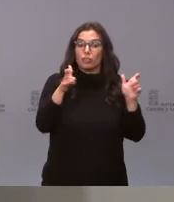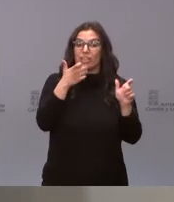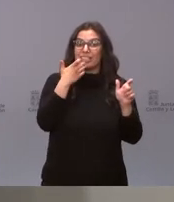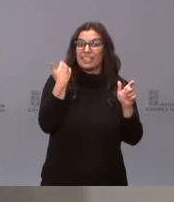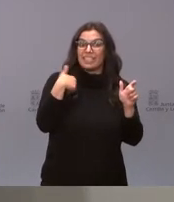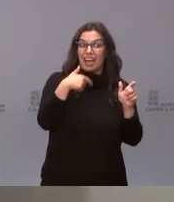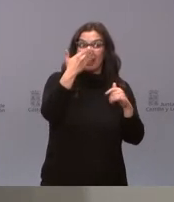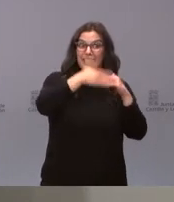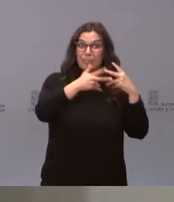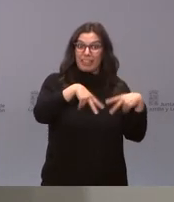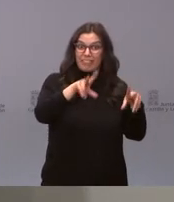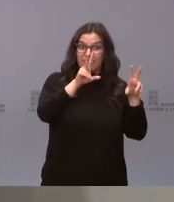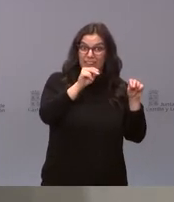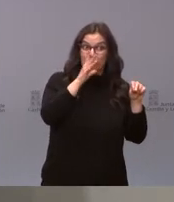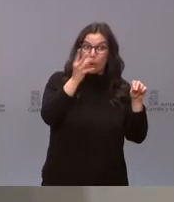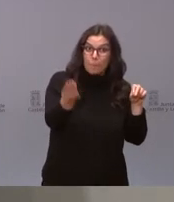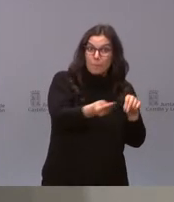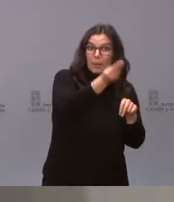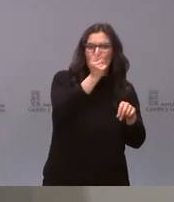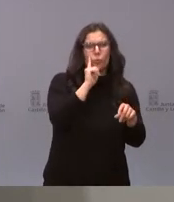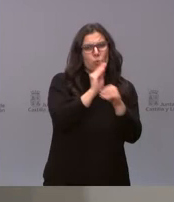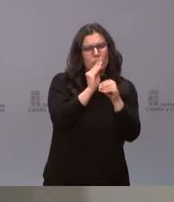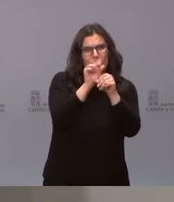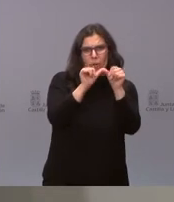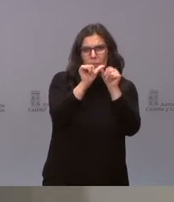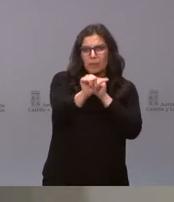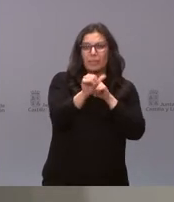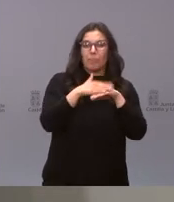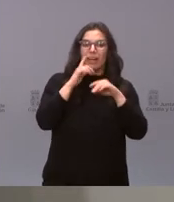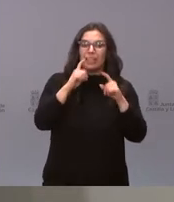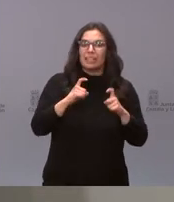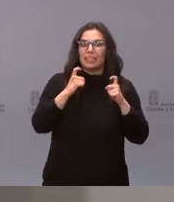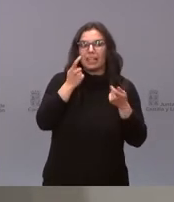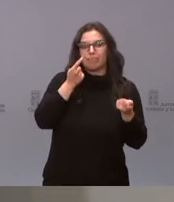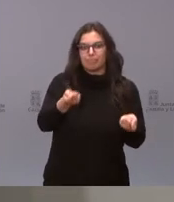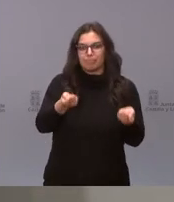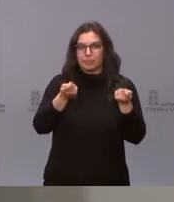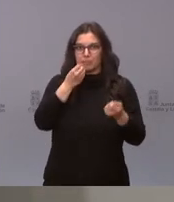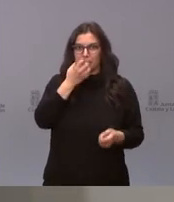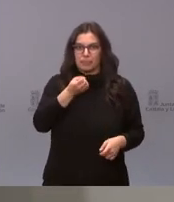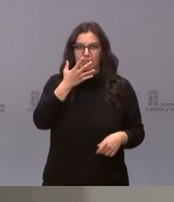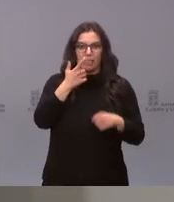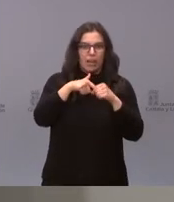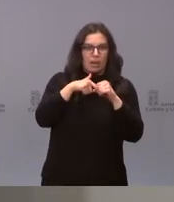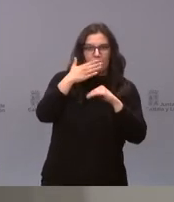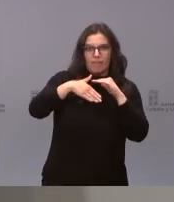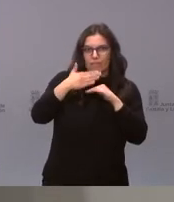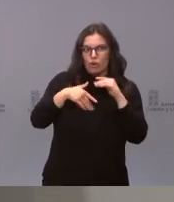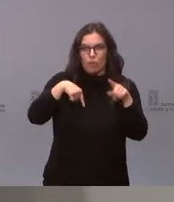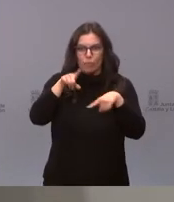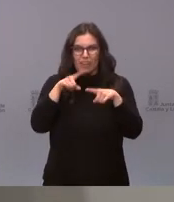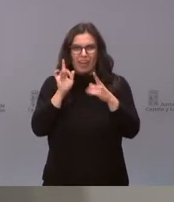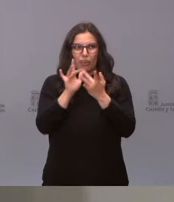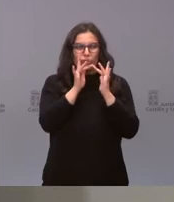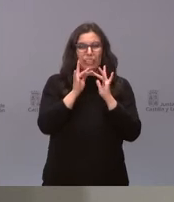extremadamente cautelosos y que intenten de alguna manera vigilar lo más posible los aforos la movilidad porque